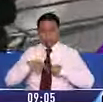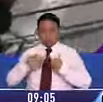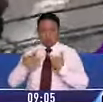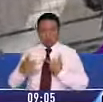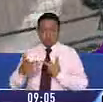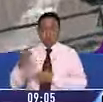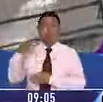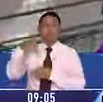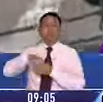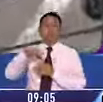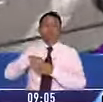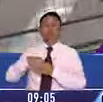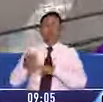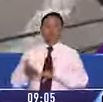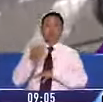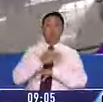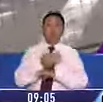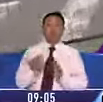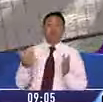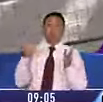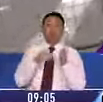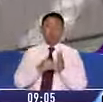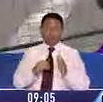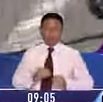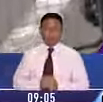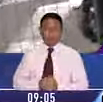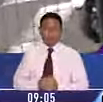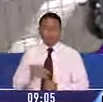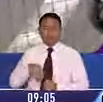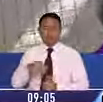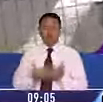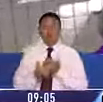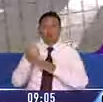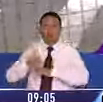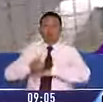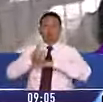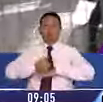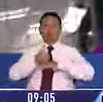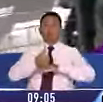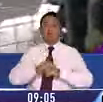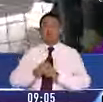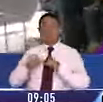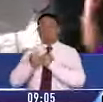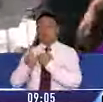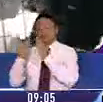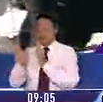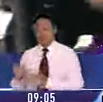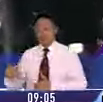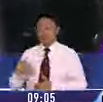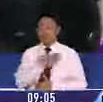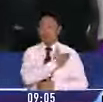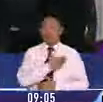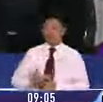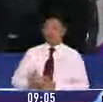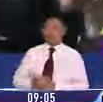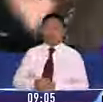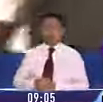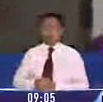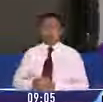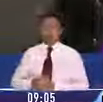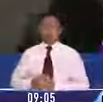las elecciones anticipadas para poder designar nuevamente a las autoridades tanto